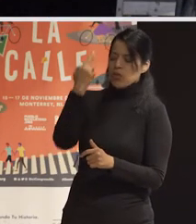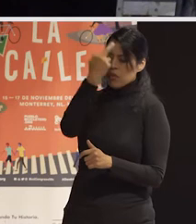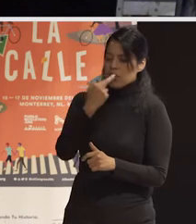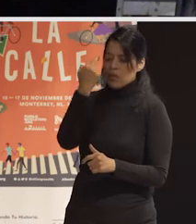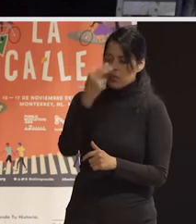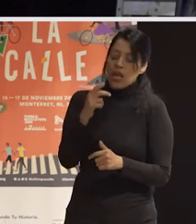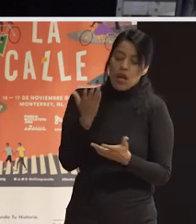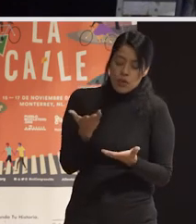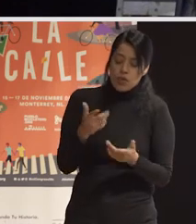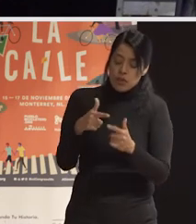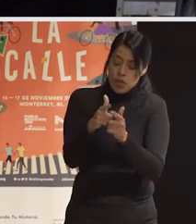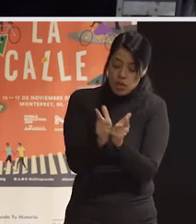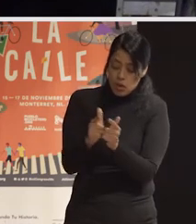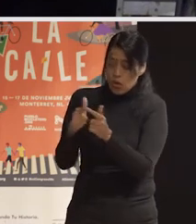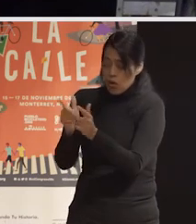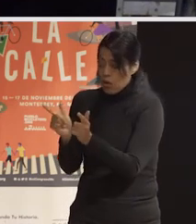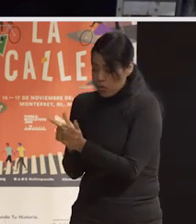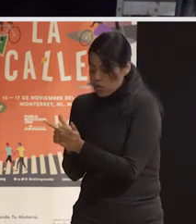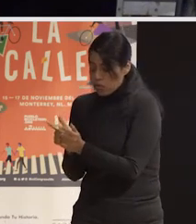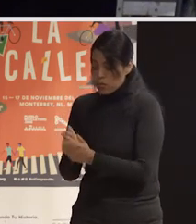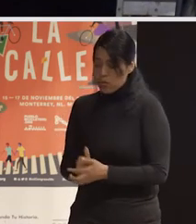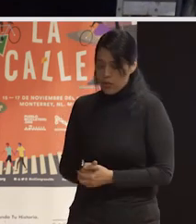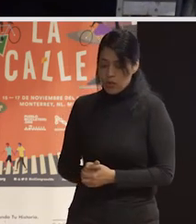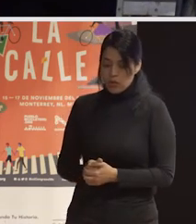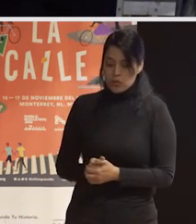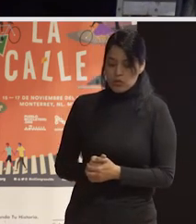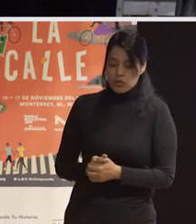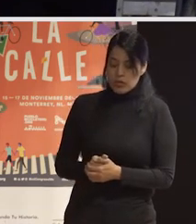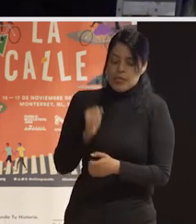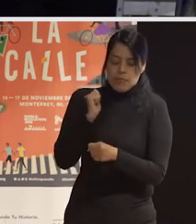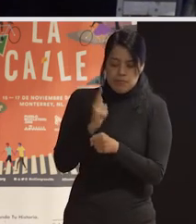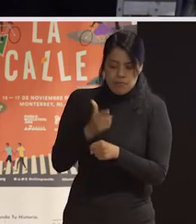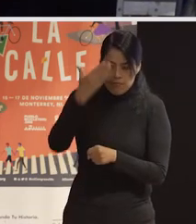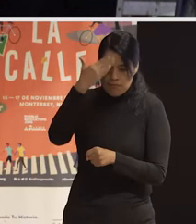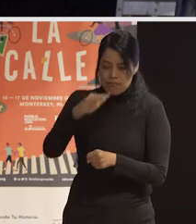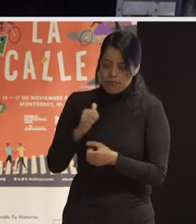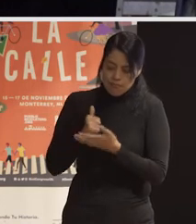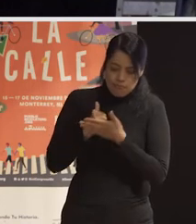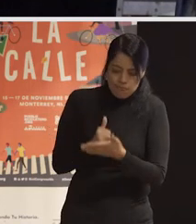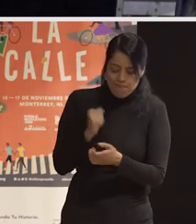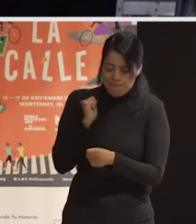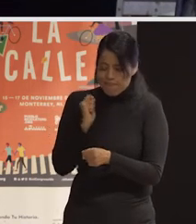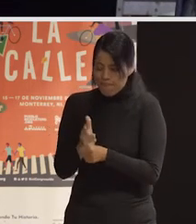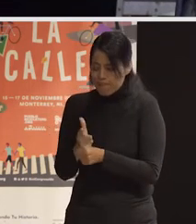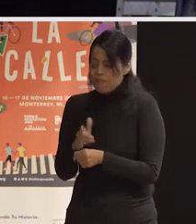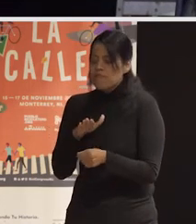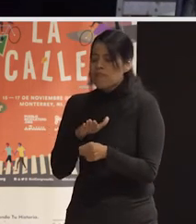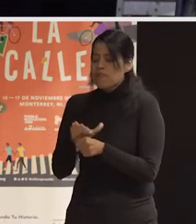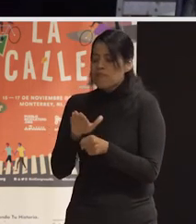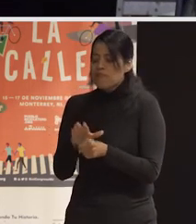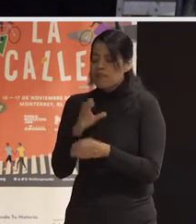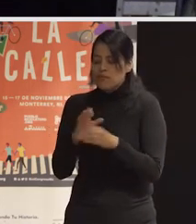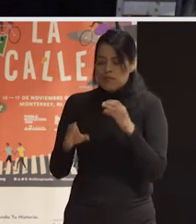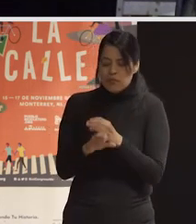que los mismos grupos se den cuenta los ayudamos a descubrir cuáles son esas